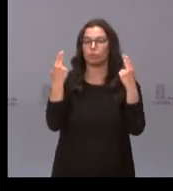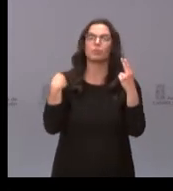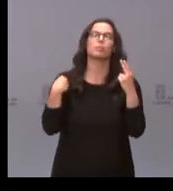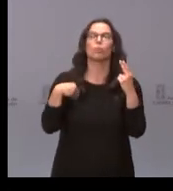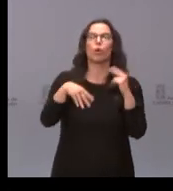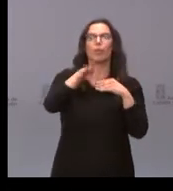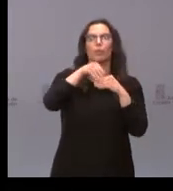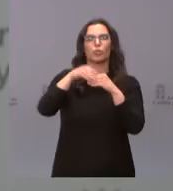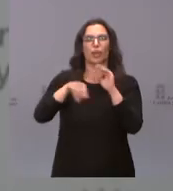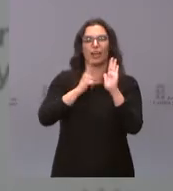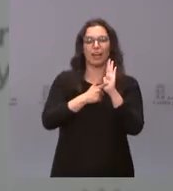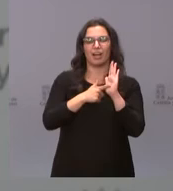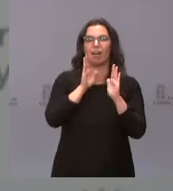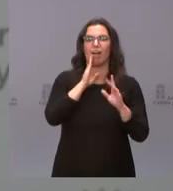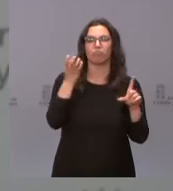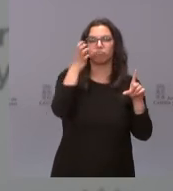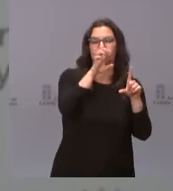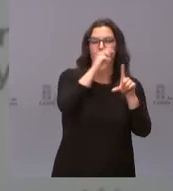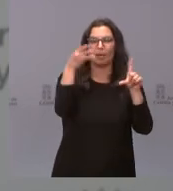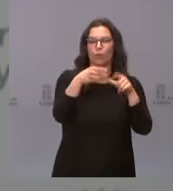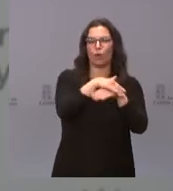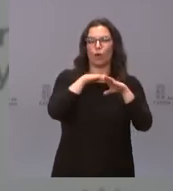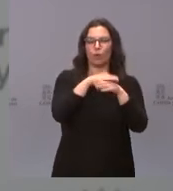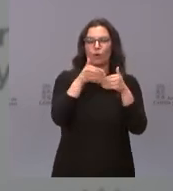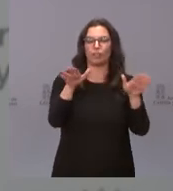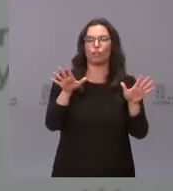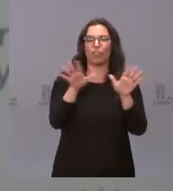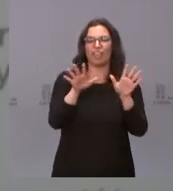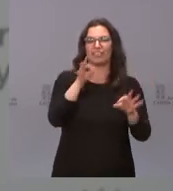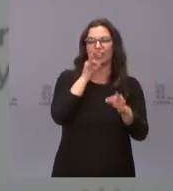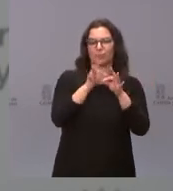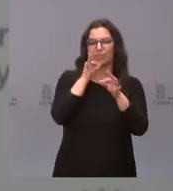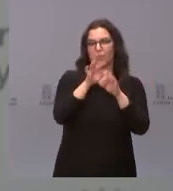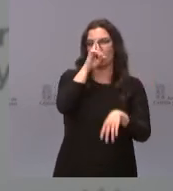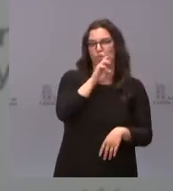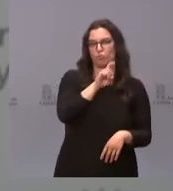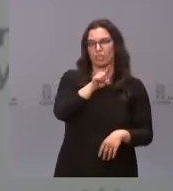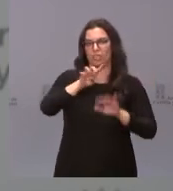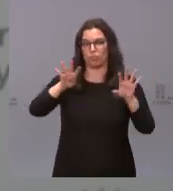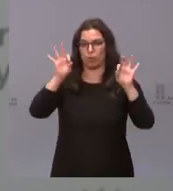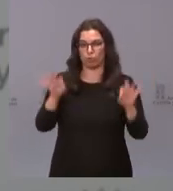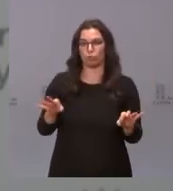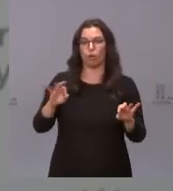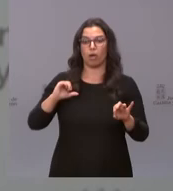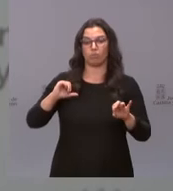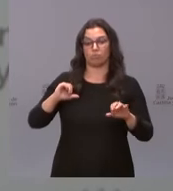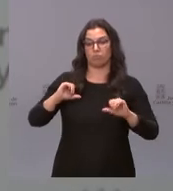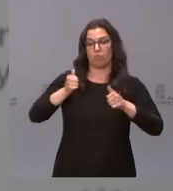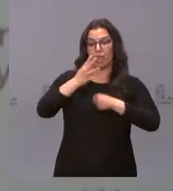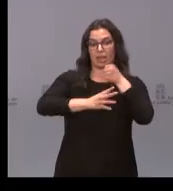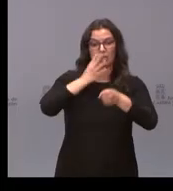el gobierno abierto el 10 de septiembre del año 2019 a las pocas semanas de iniciarse la legislatura autonómica